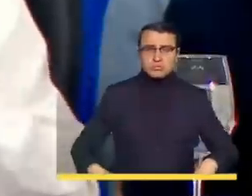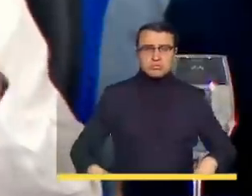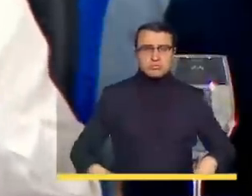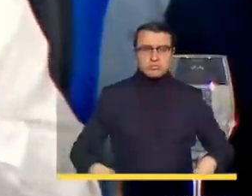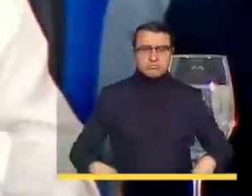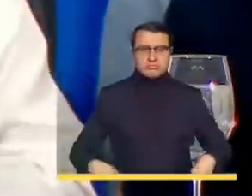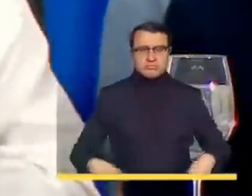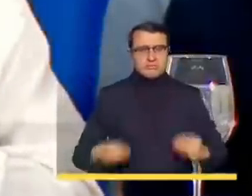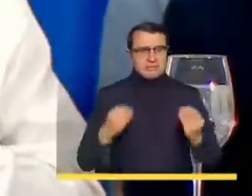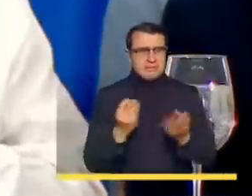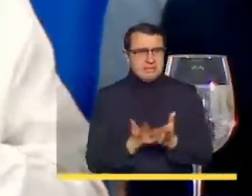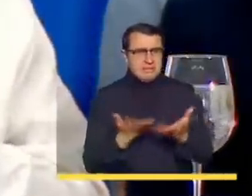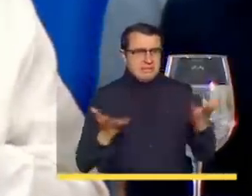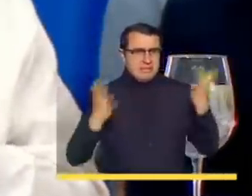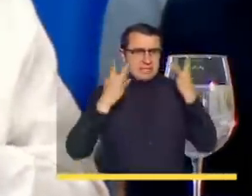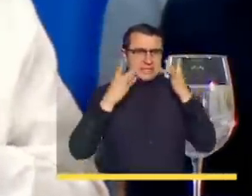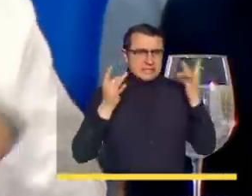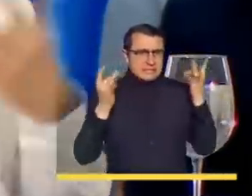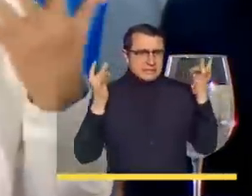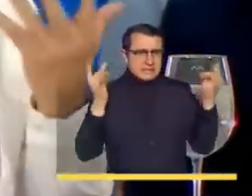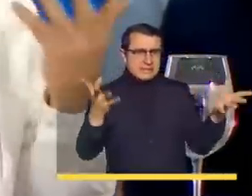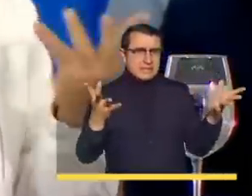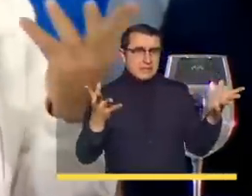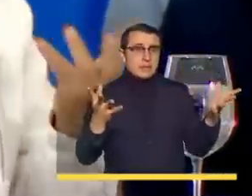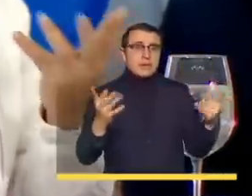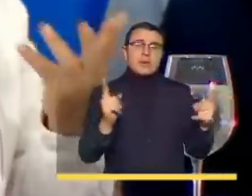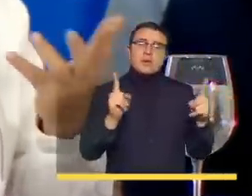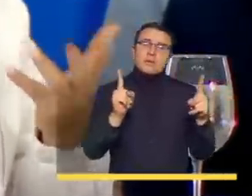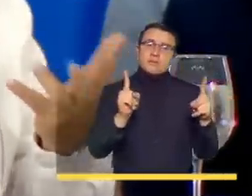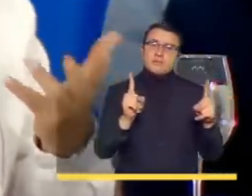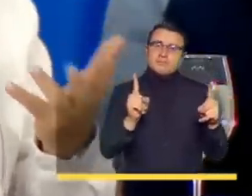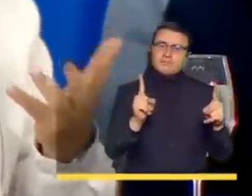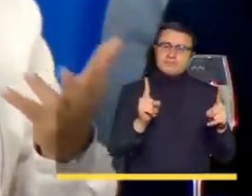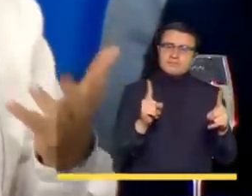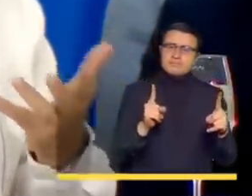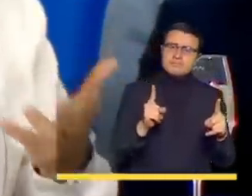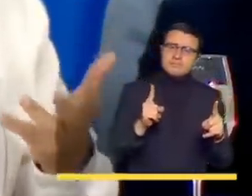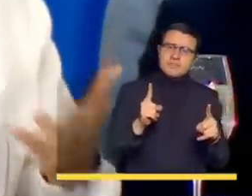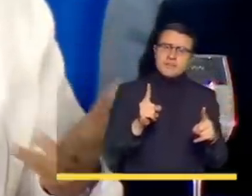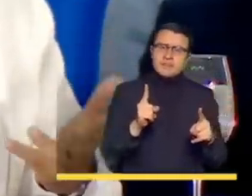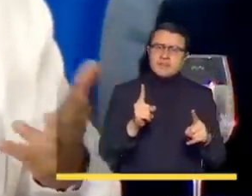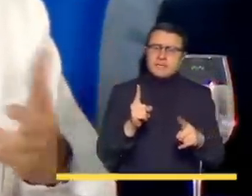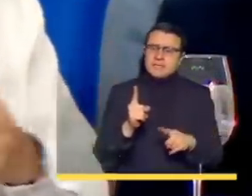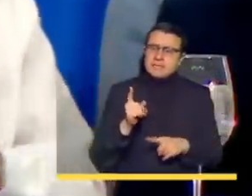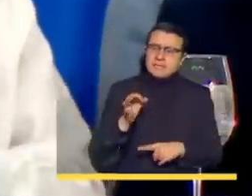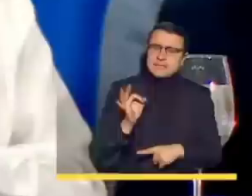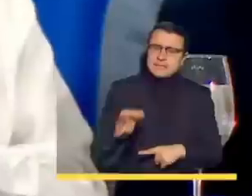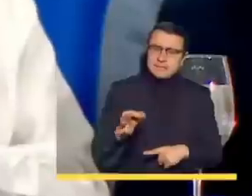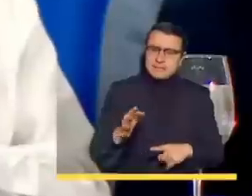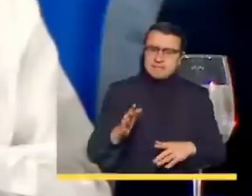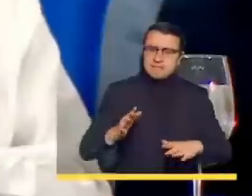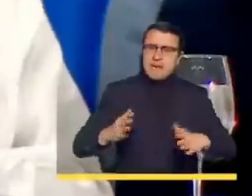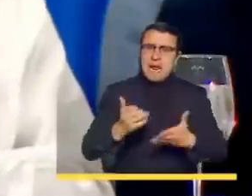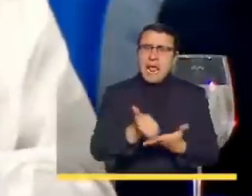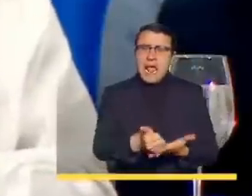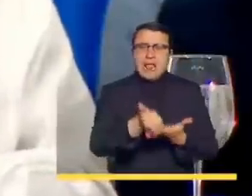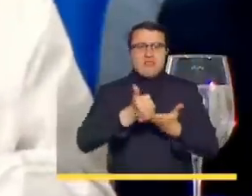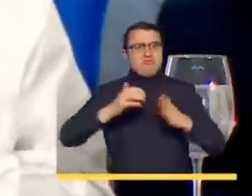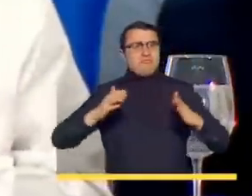y otras calamidades. ¿Qué es lo que nos saca siempre adelante?